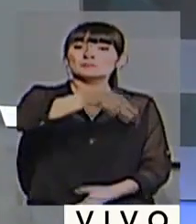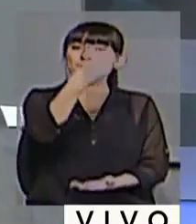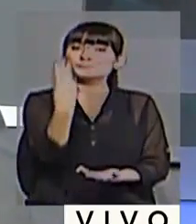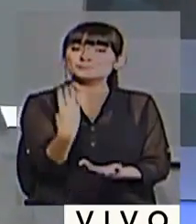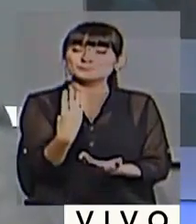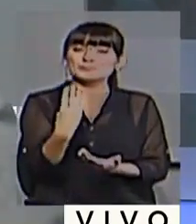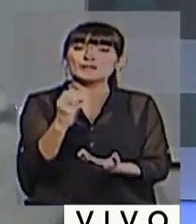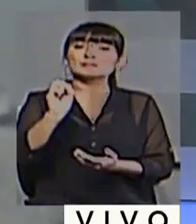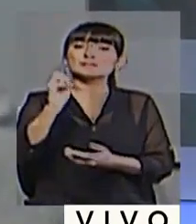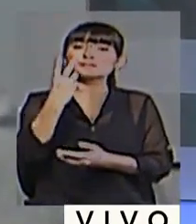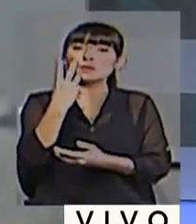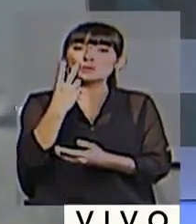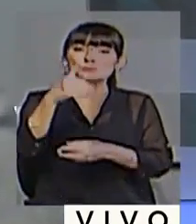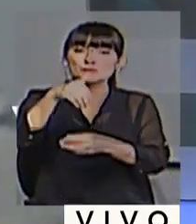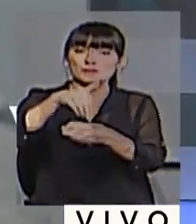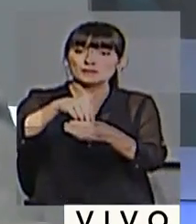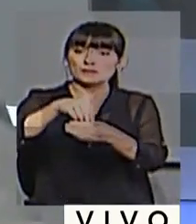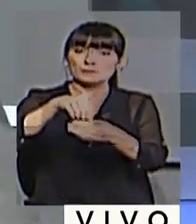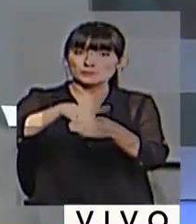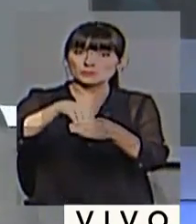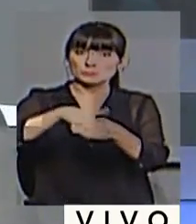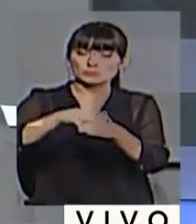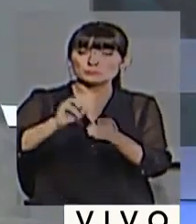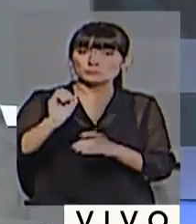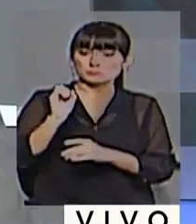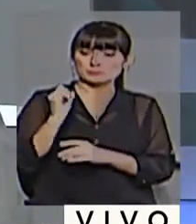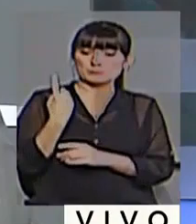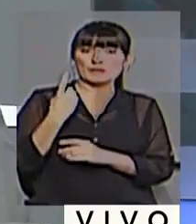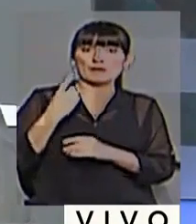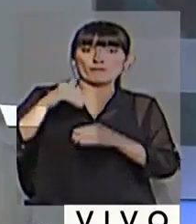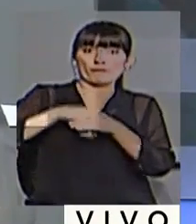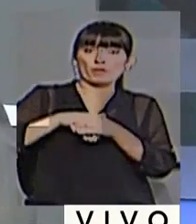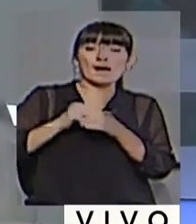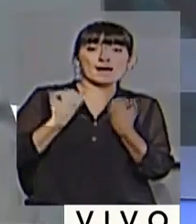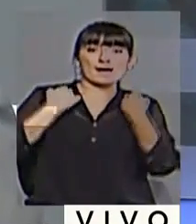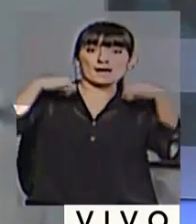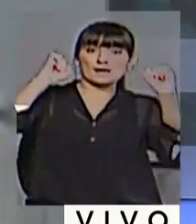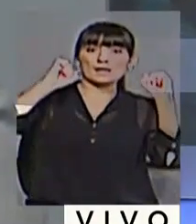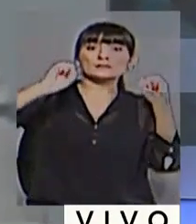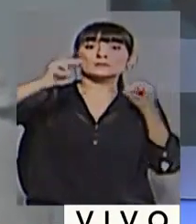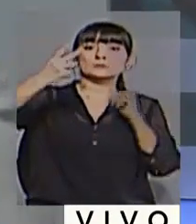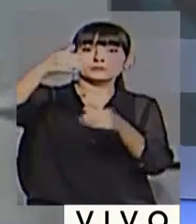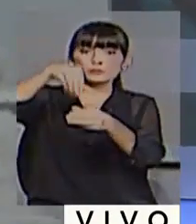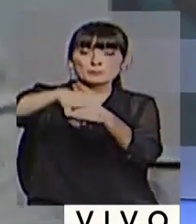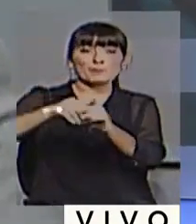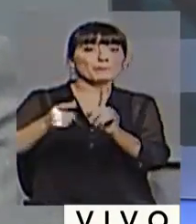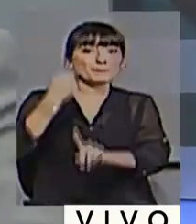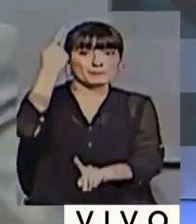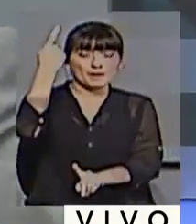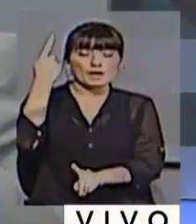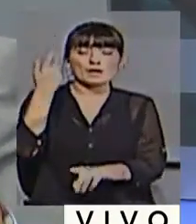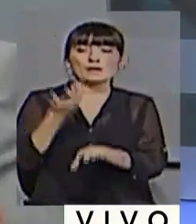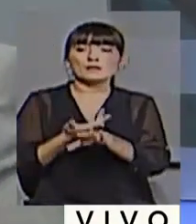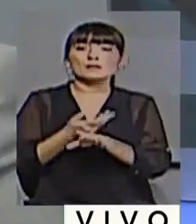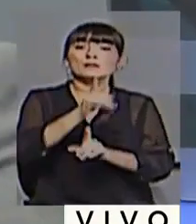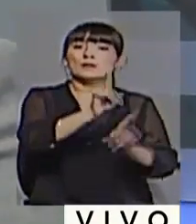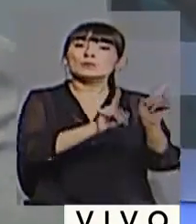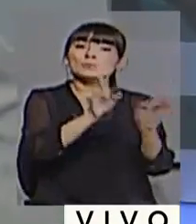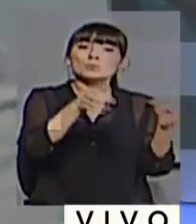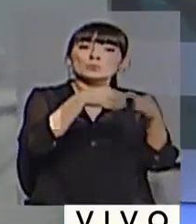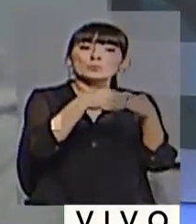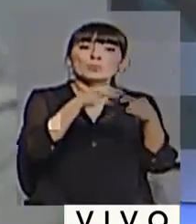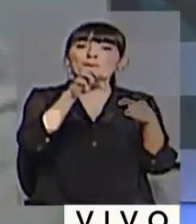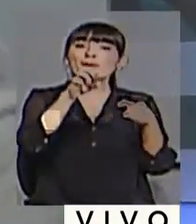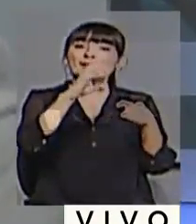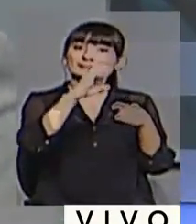fueron ganaron la primera vuelta y por lo tanto implicó que poco a poco se viera la necesidad de incorporar algunos sectores que no estaban parte de la concertación como el